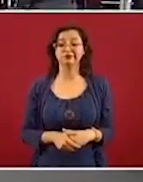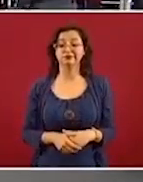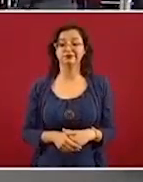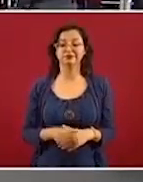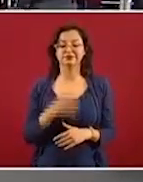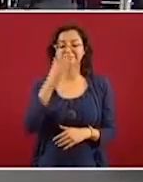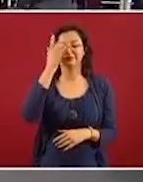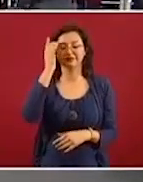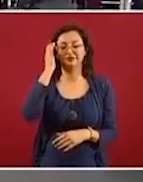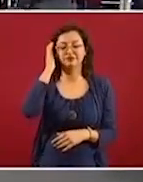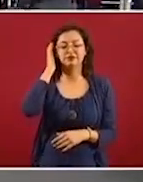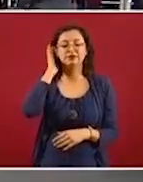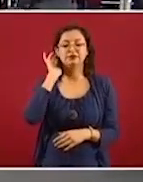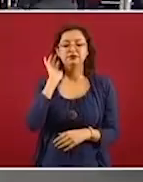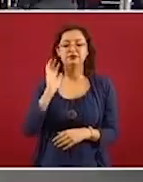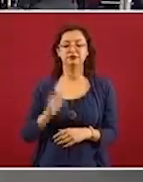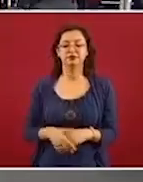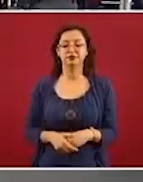No.